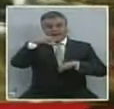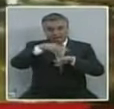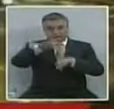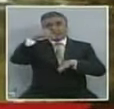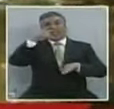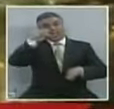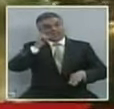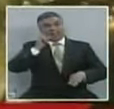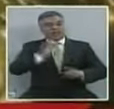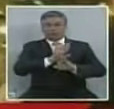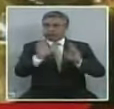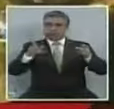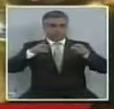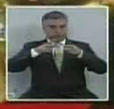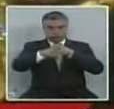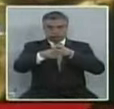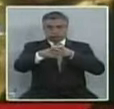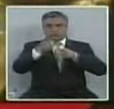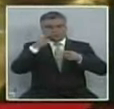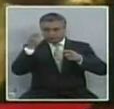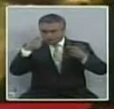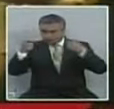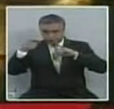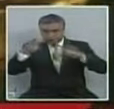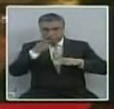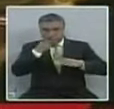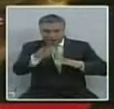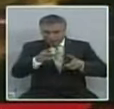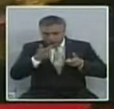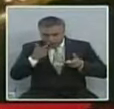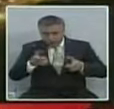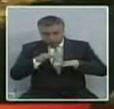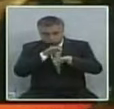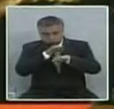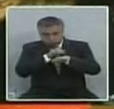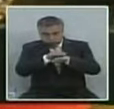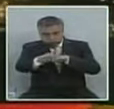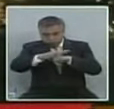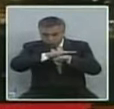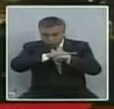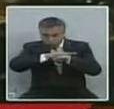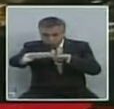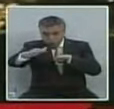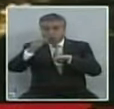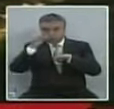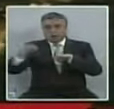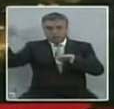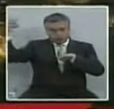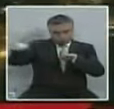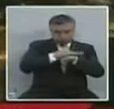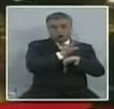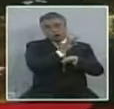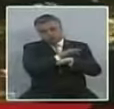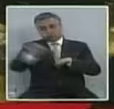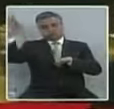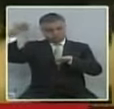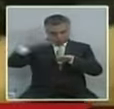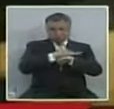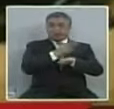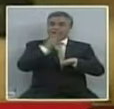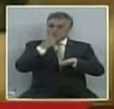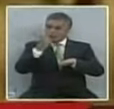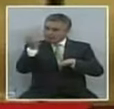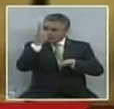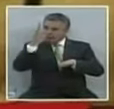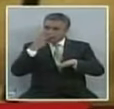están operativos en este minuto. Obviamente se están revisando las losas para ver si ellos pueden recibir el movimiento de aviones hasta